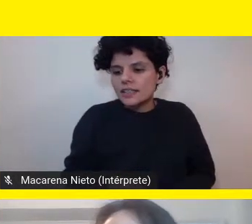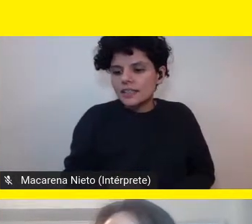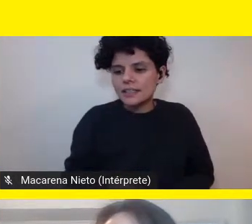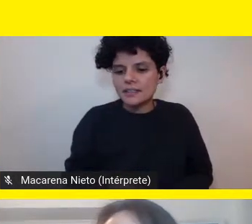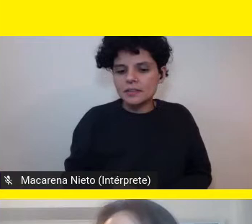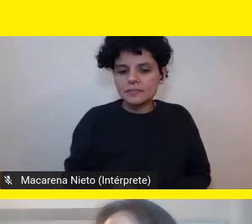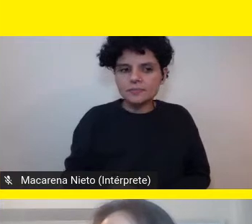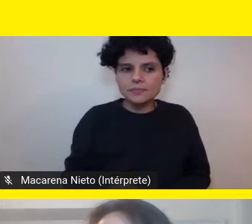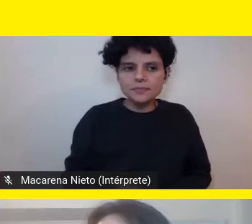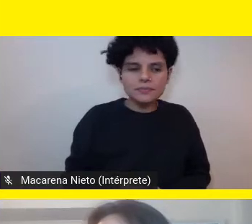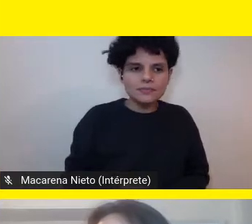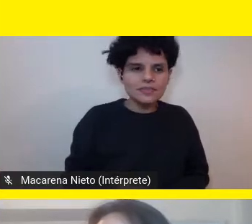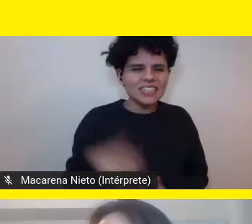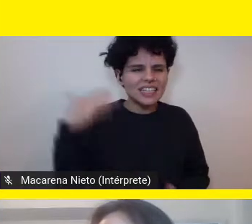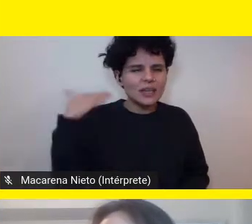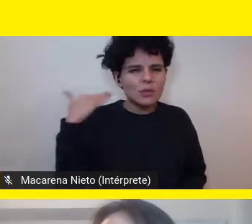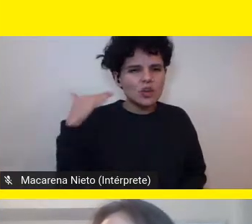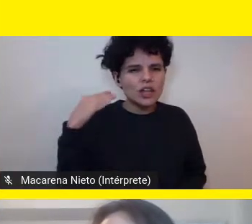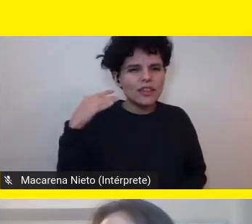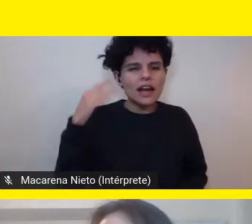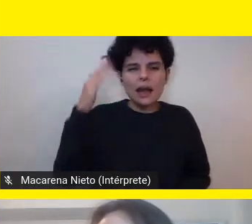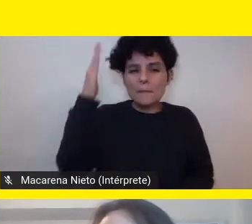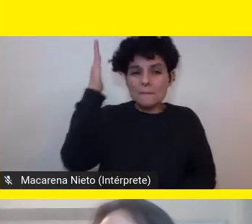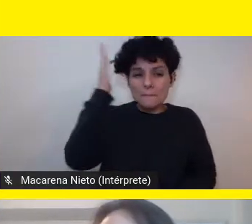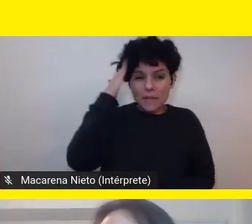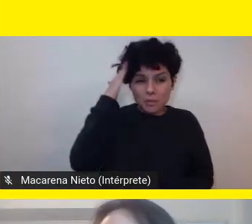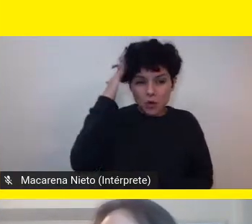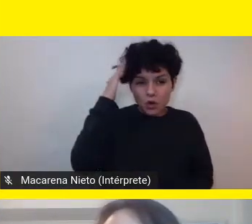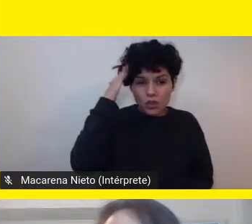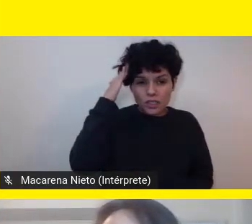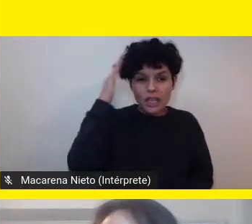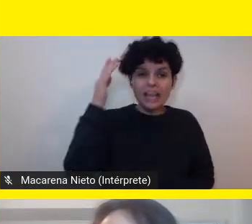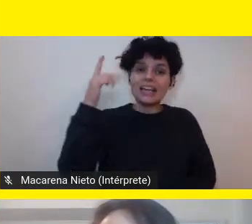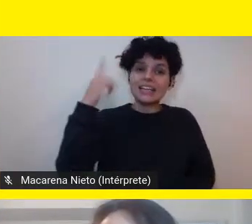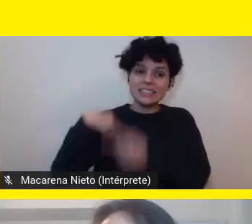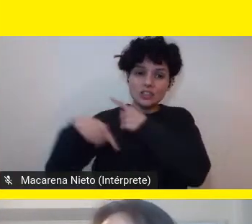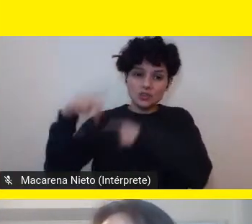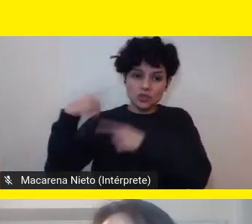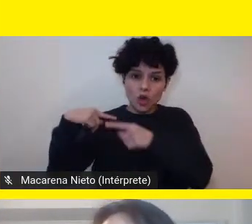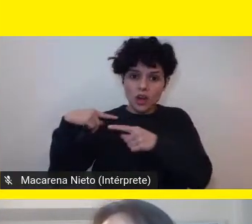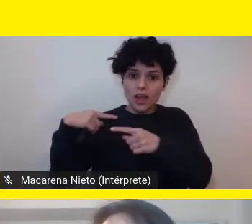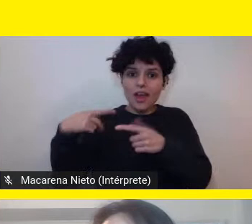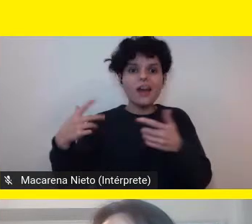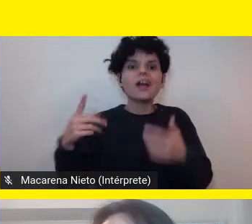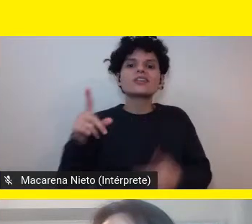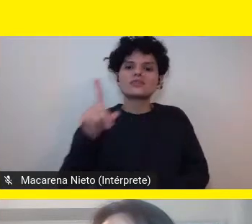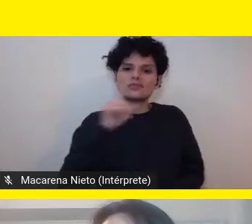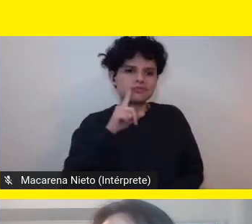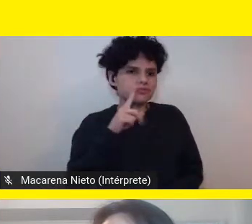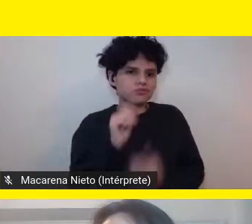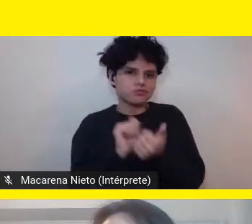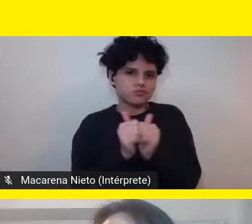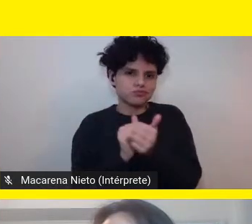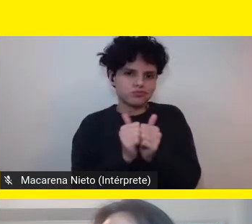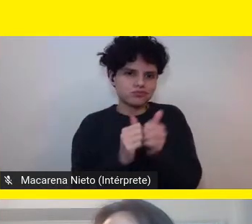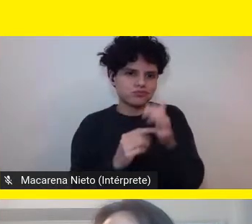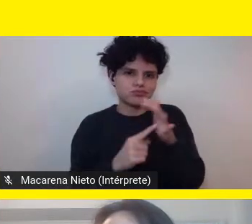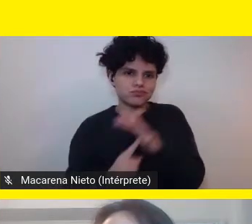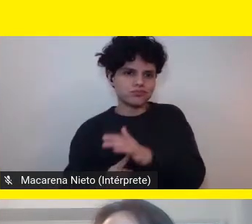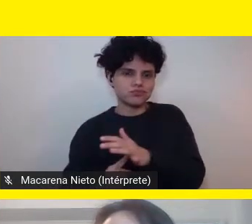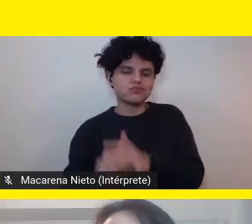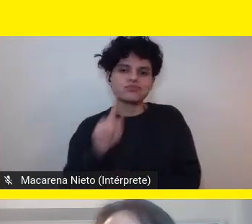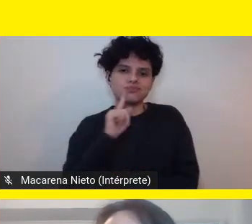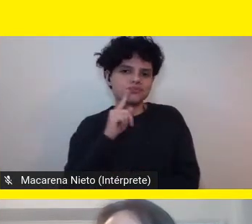poner sobre la mesa que la memoria y la historia también está construida con sesgo de género. Y creo que es